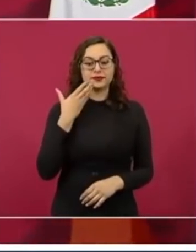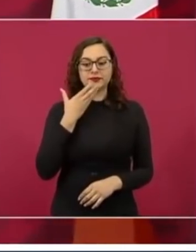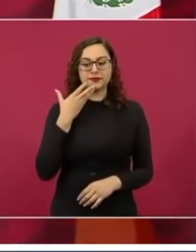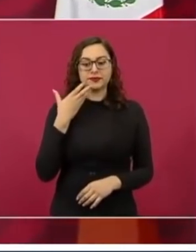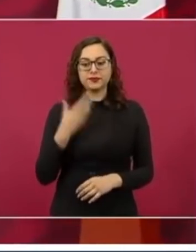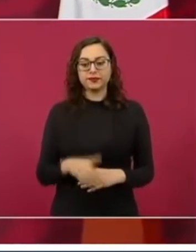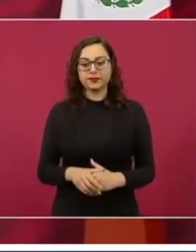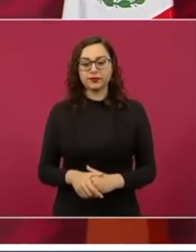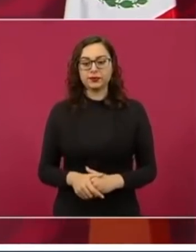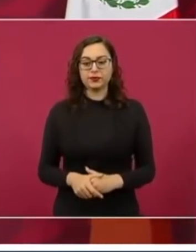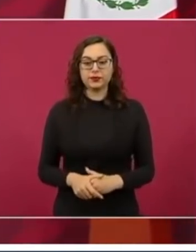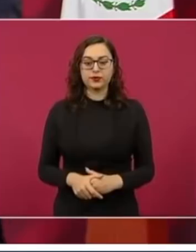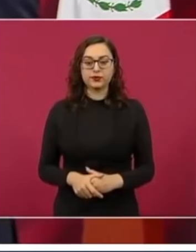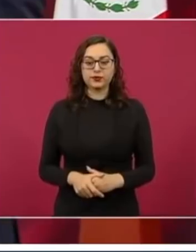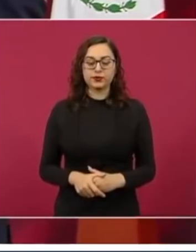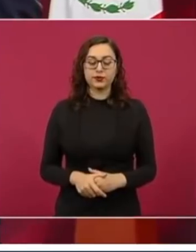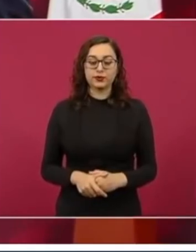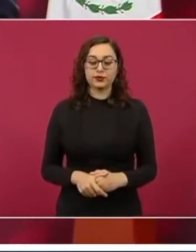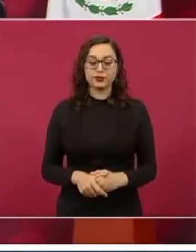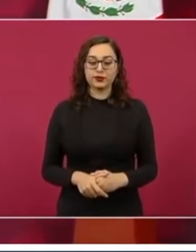Entonces, todo esto está